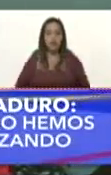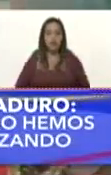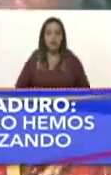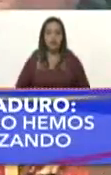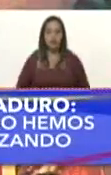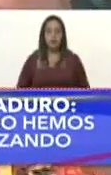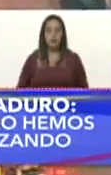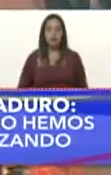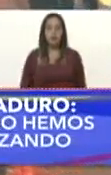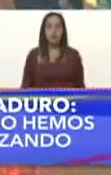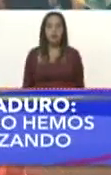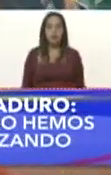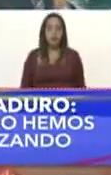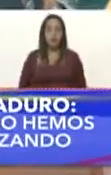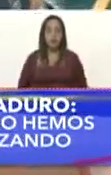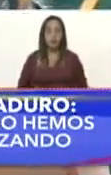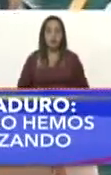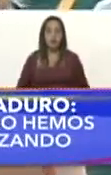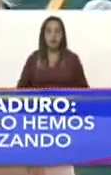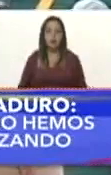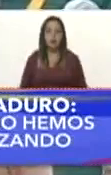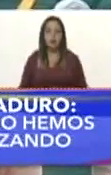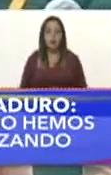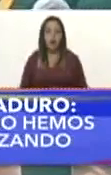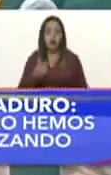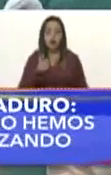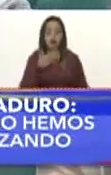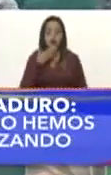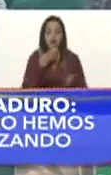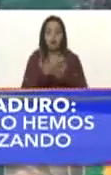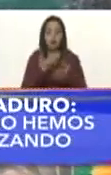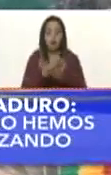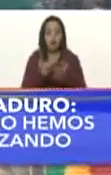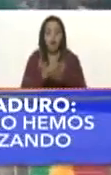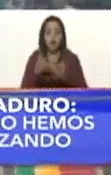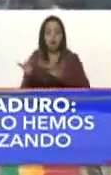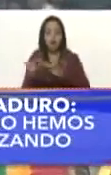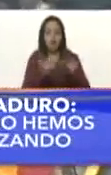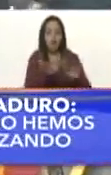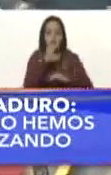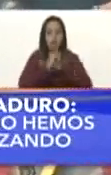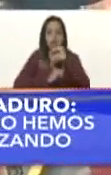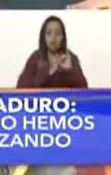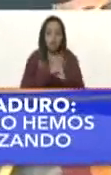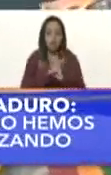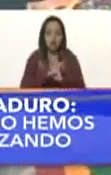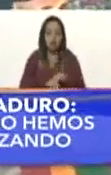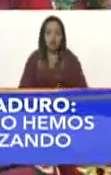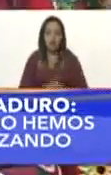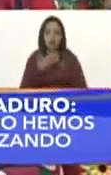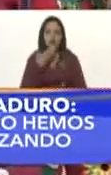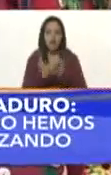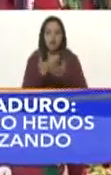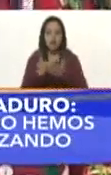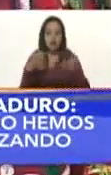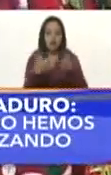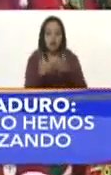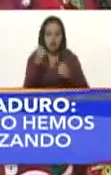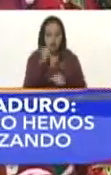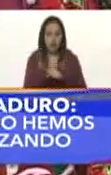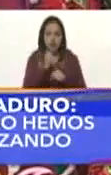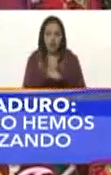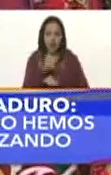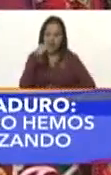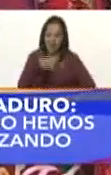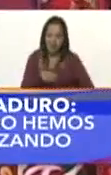2020. Y yo propongo a LOA, invitados internacionales, propongo que el equipo que ha trabajado en